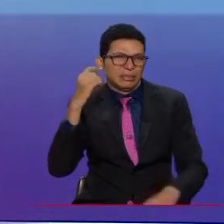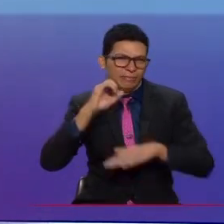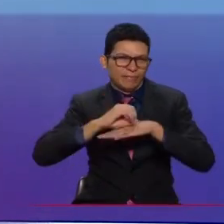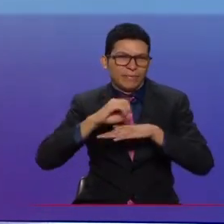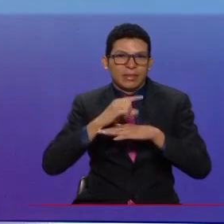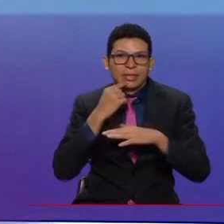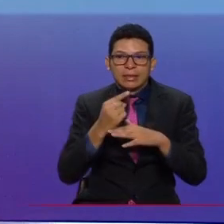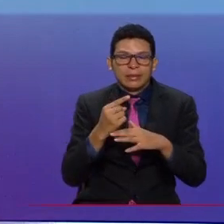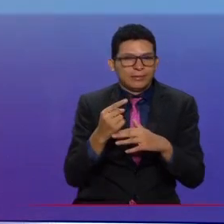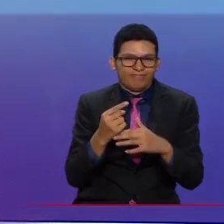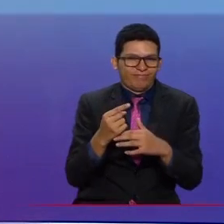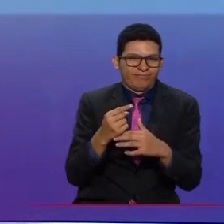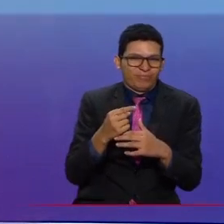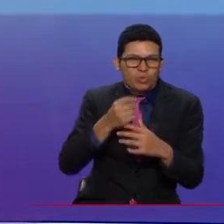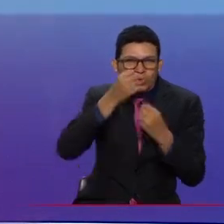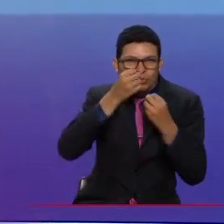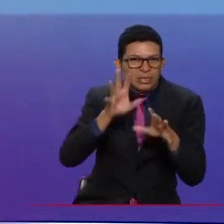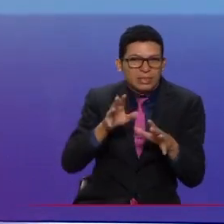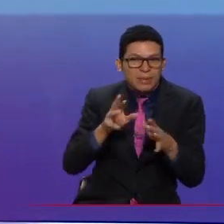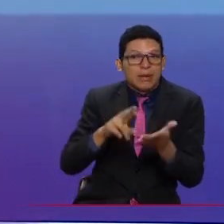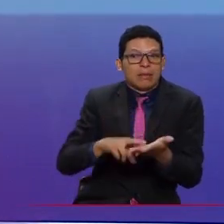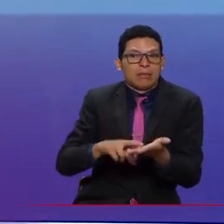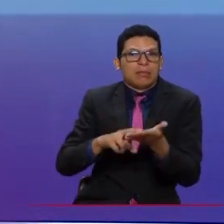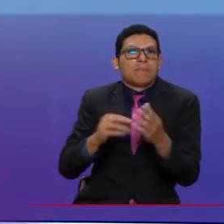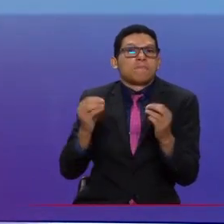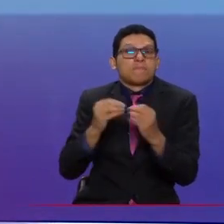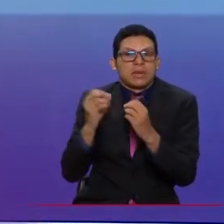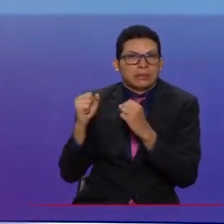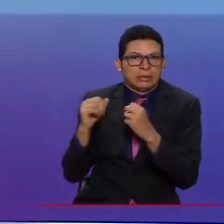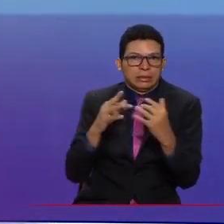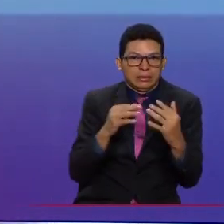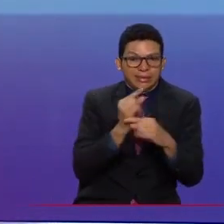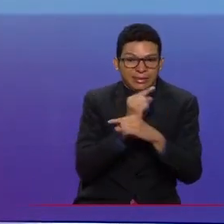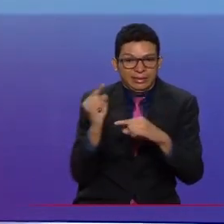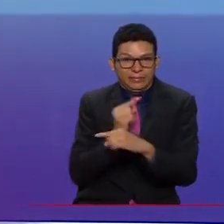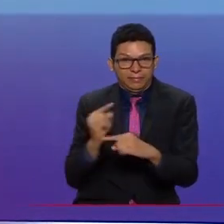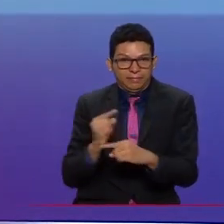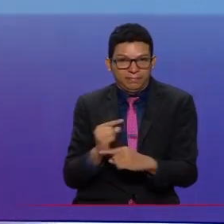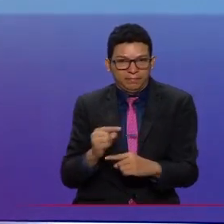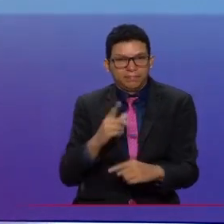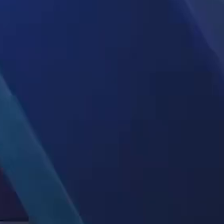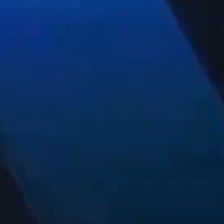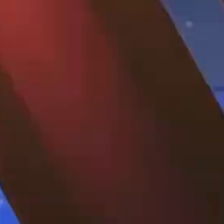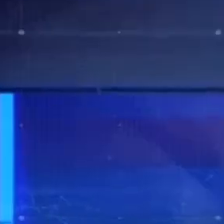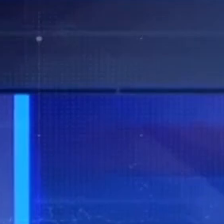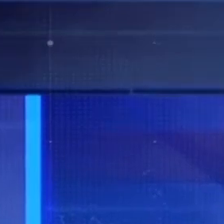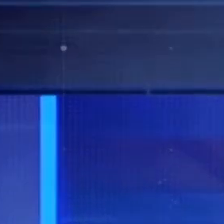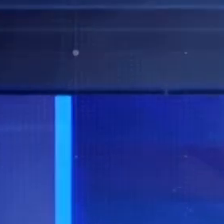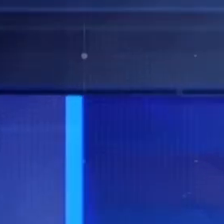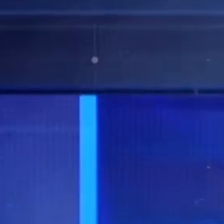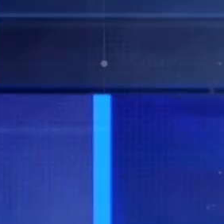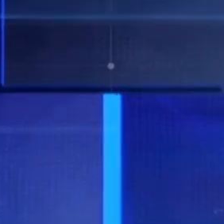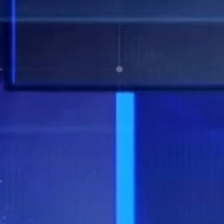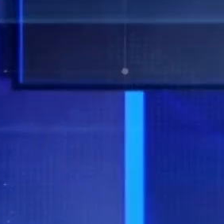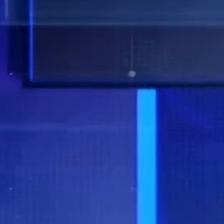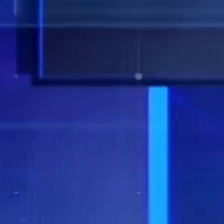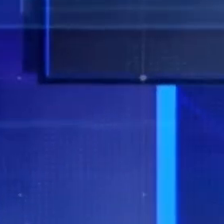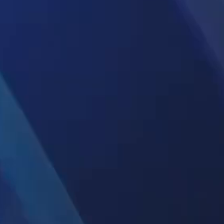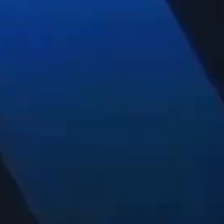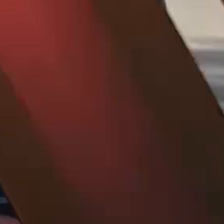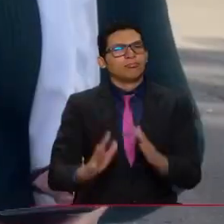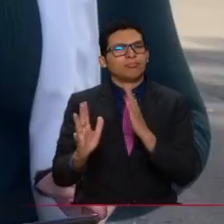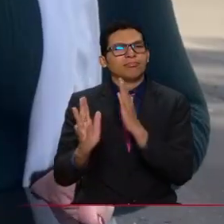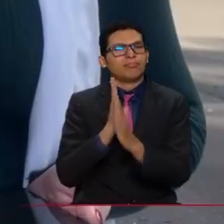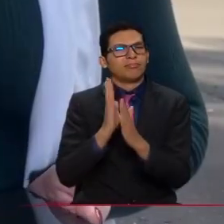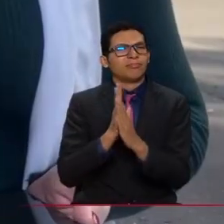el recrudecimiento de la violencia en las últimas semanas. Karen López, volvemos con usted a Bogotá. Karen, para que nos cuente qué dicen